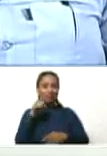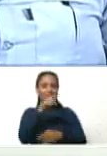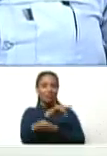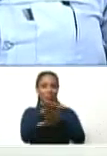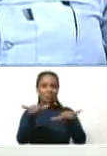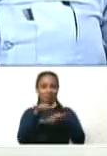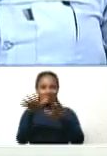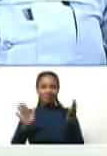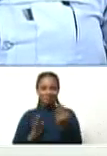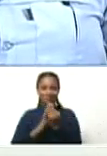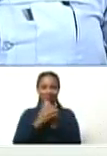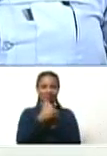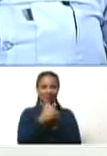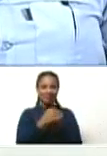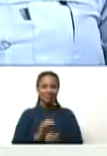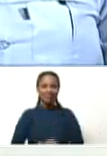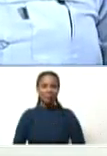Escondida.